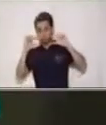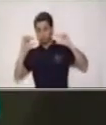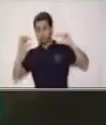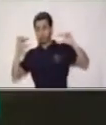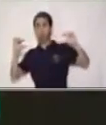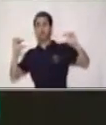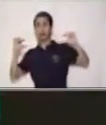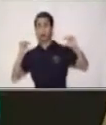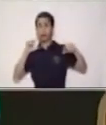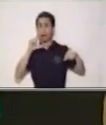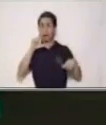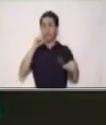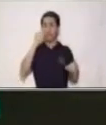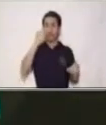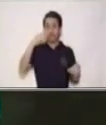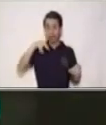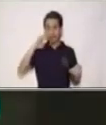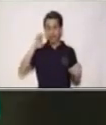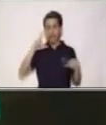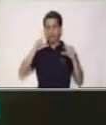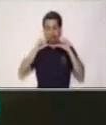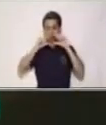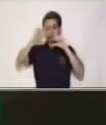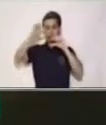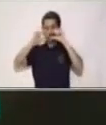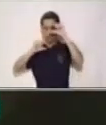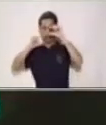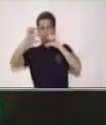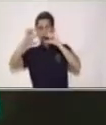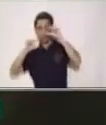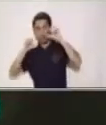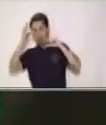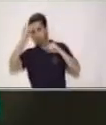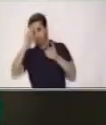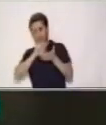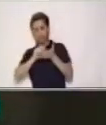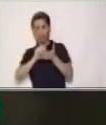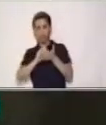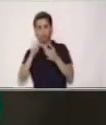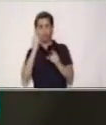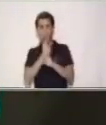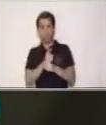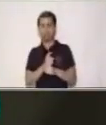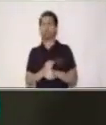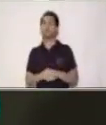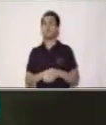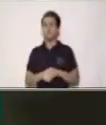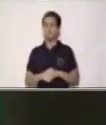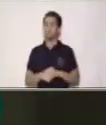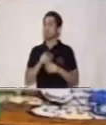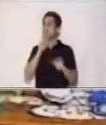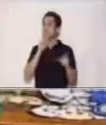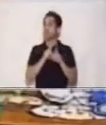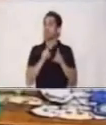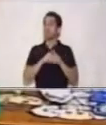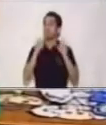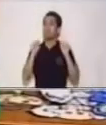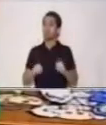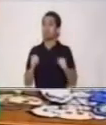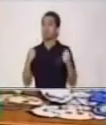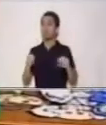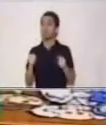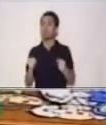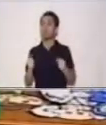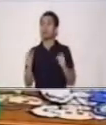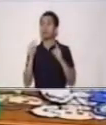tengas una escritura correcta, ¿verdad? También podemos formar la